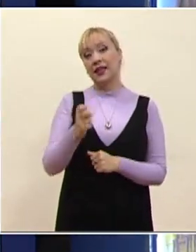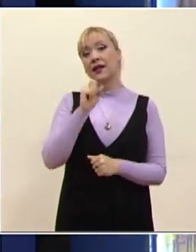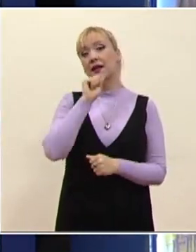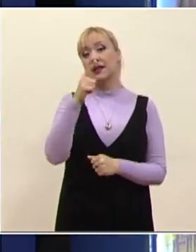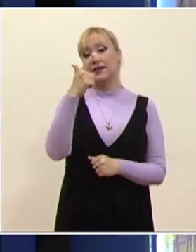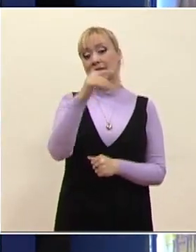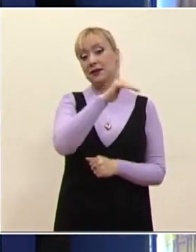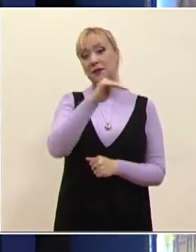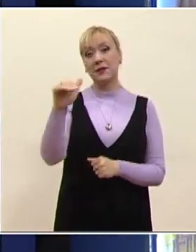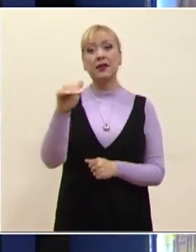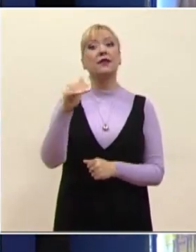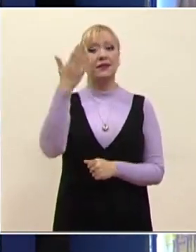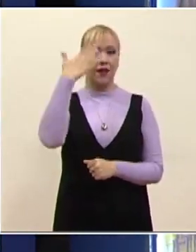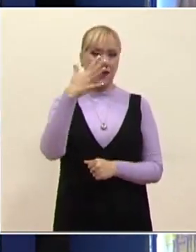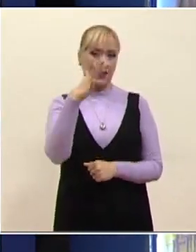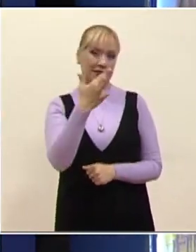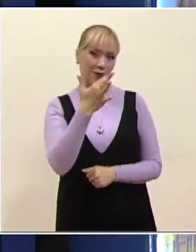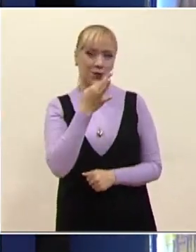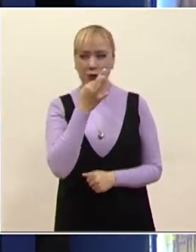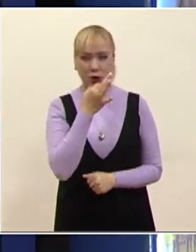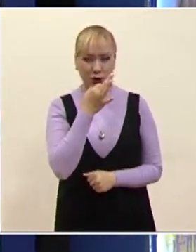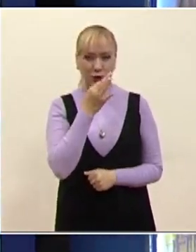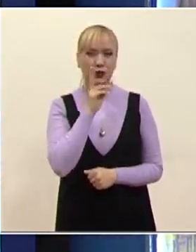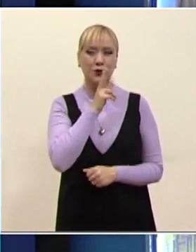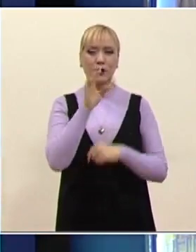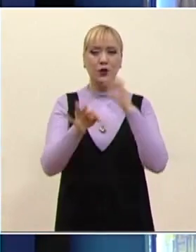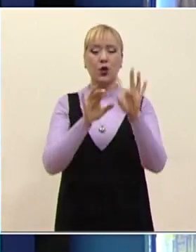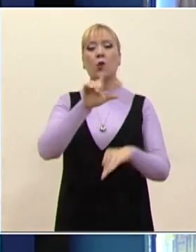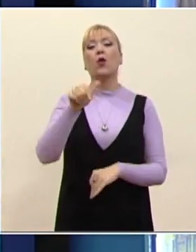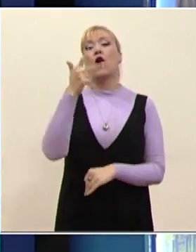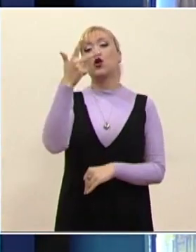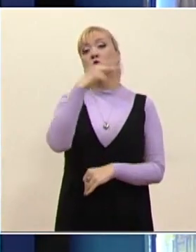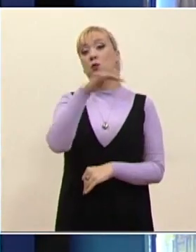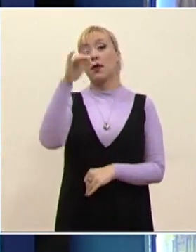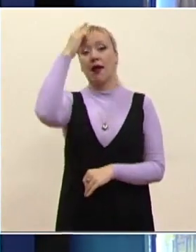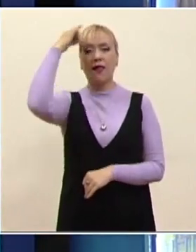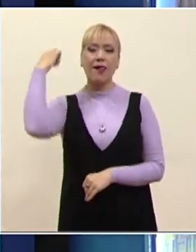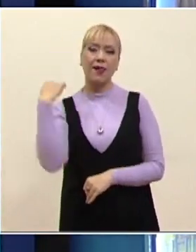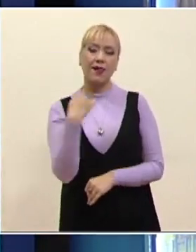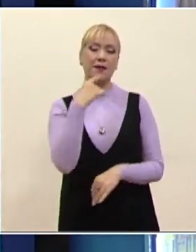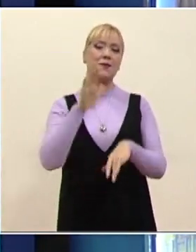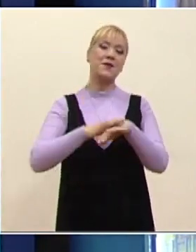las 19:30 horas nuestro avance informativo y a las 8:30 de la noche el